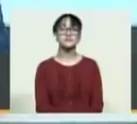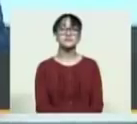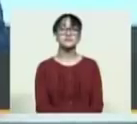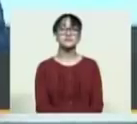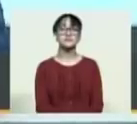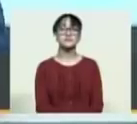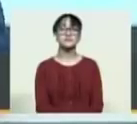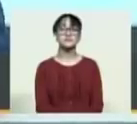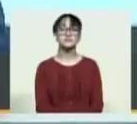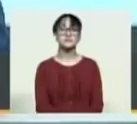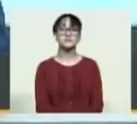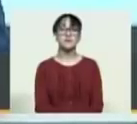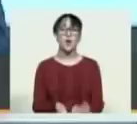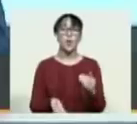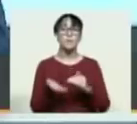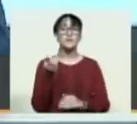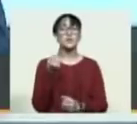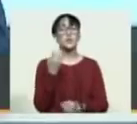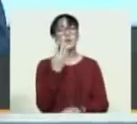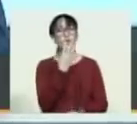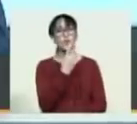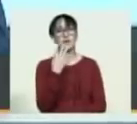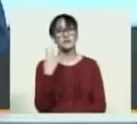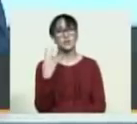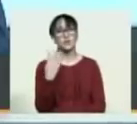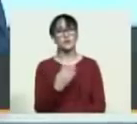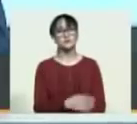número 44.